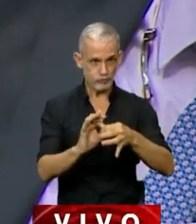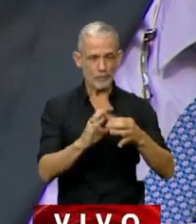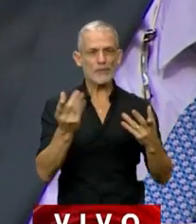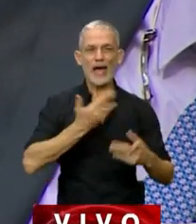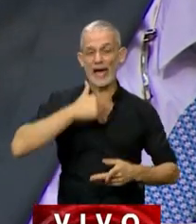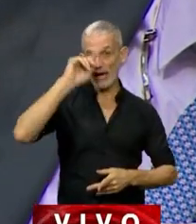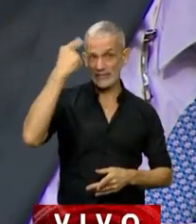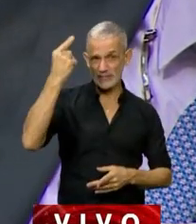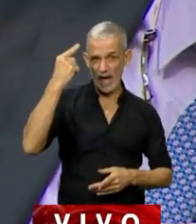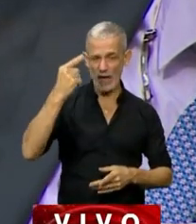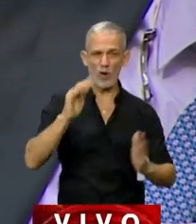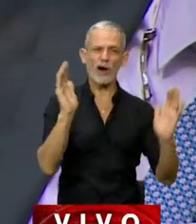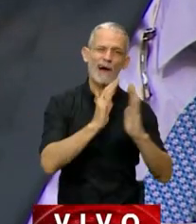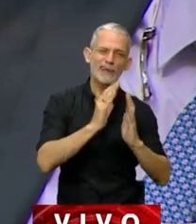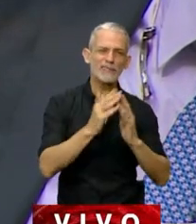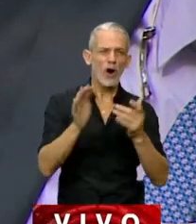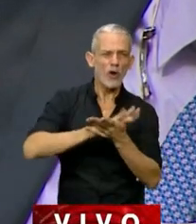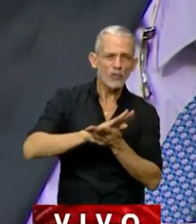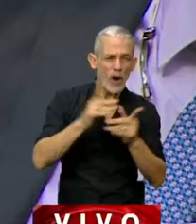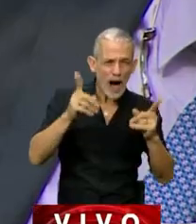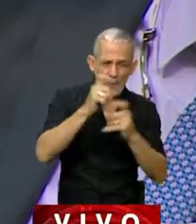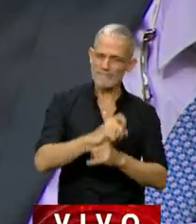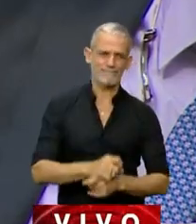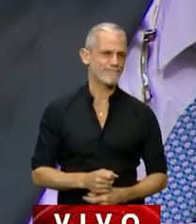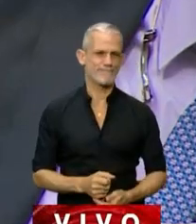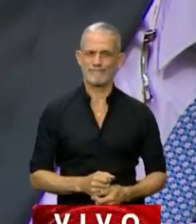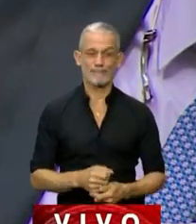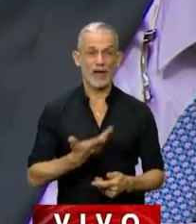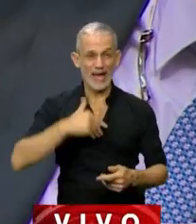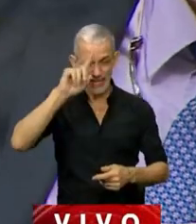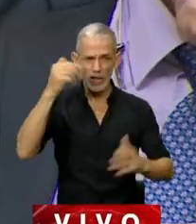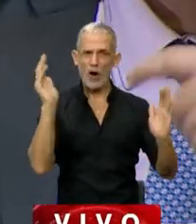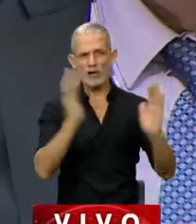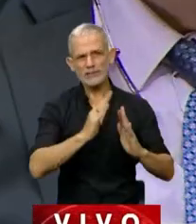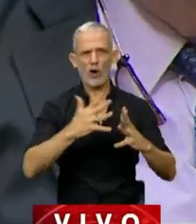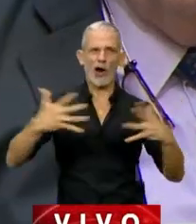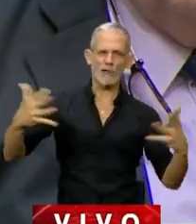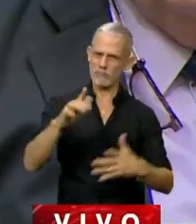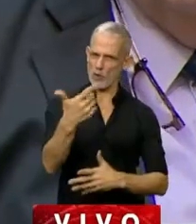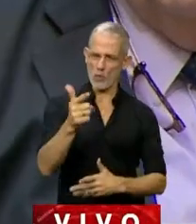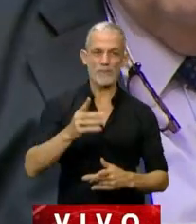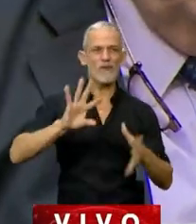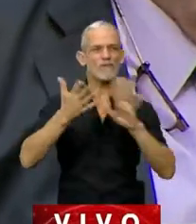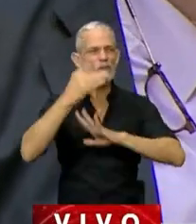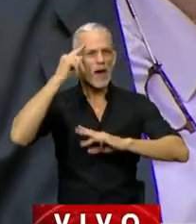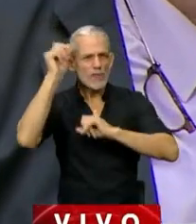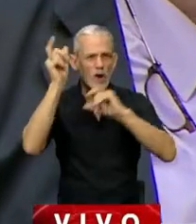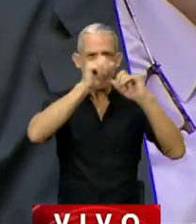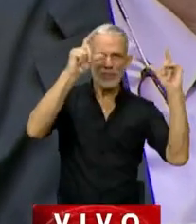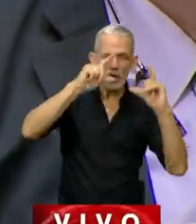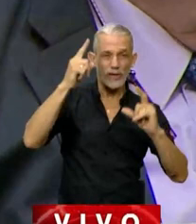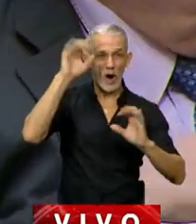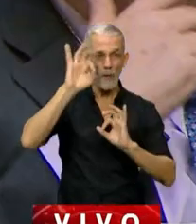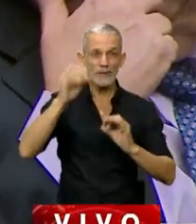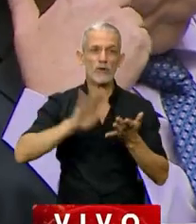el Estado chico va a poder dar respuesta a este tipo de cosas. No hay Estado chico o hay Estado grande. Hay posiciones ideológicas en